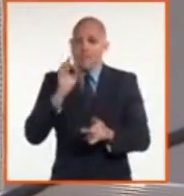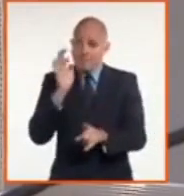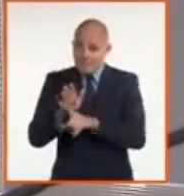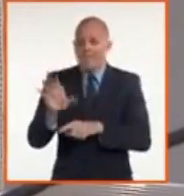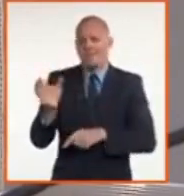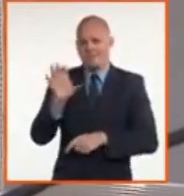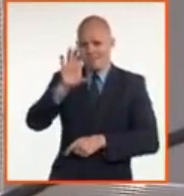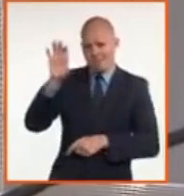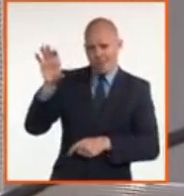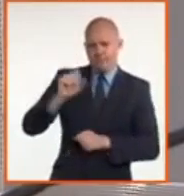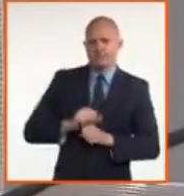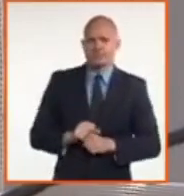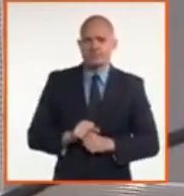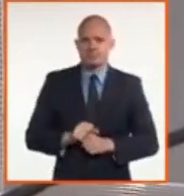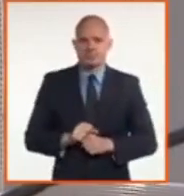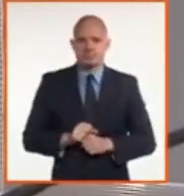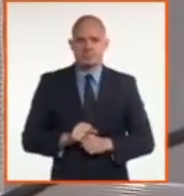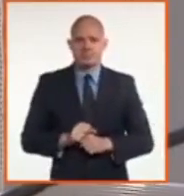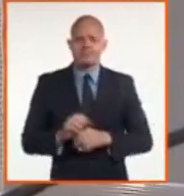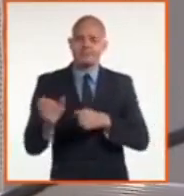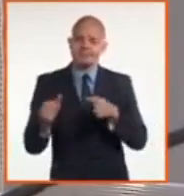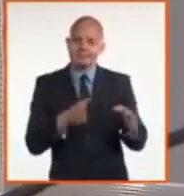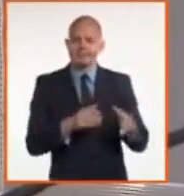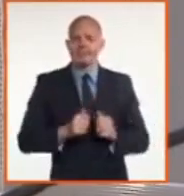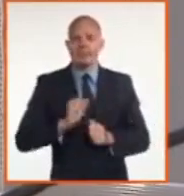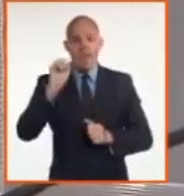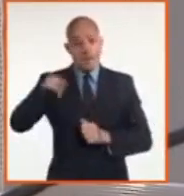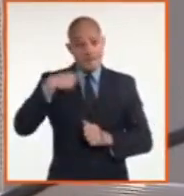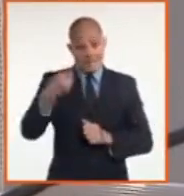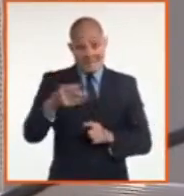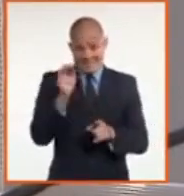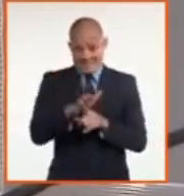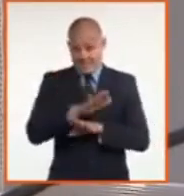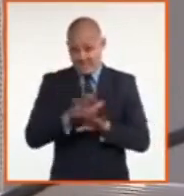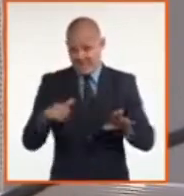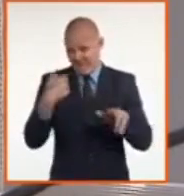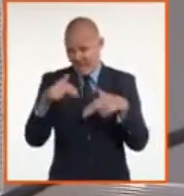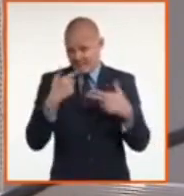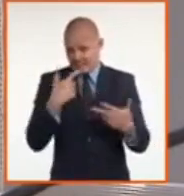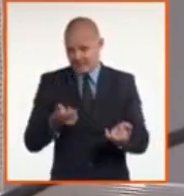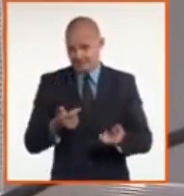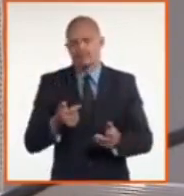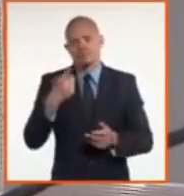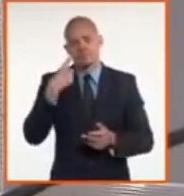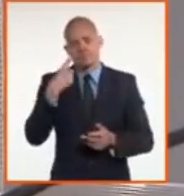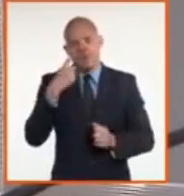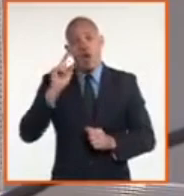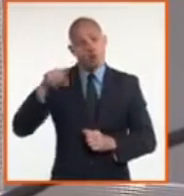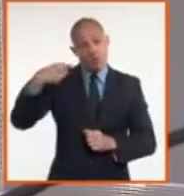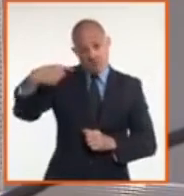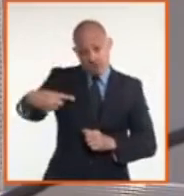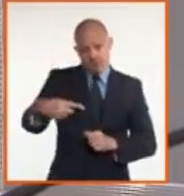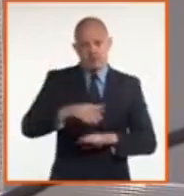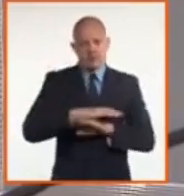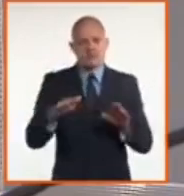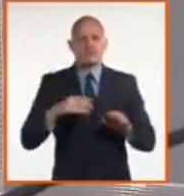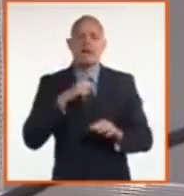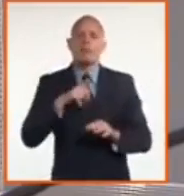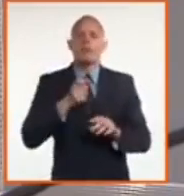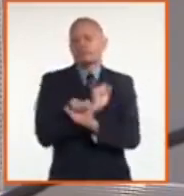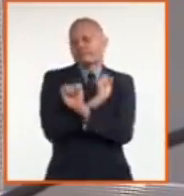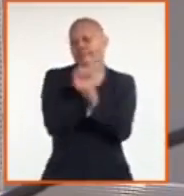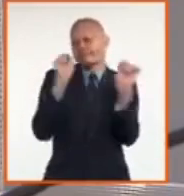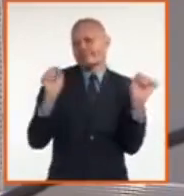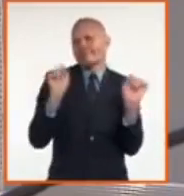establecido que a partir de mañana todos los días cuando cabe acá habrá para hacer las operaciones el director de la sucursal de